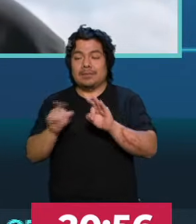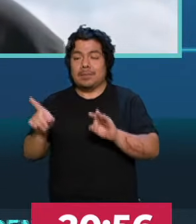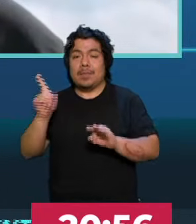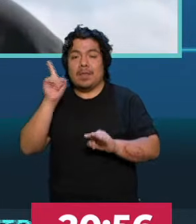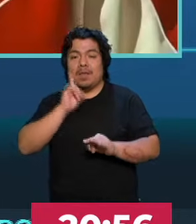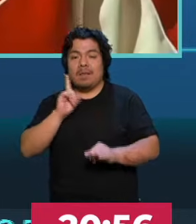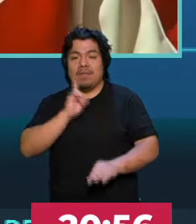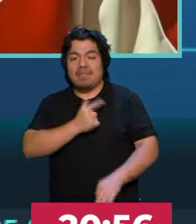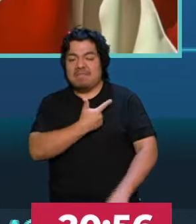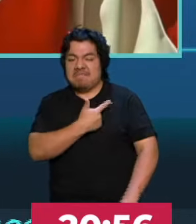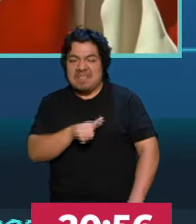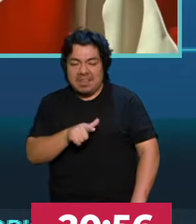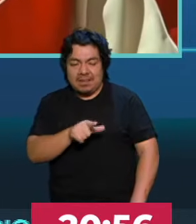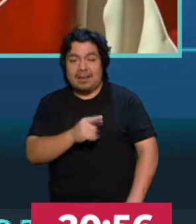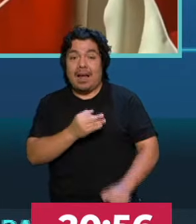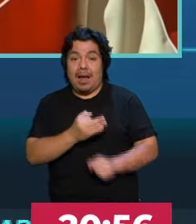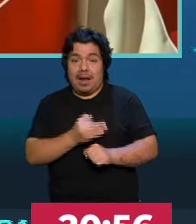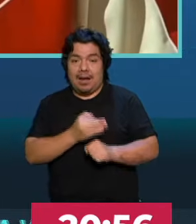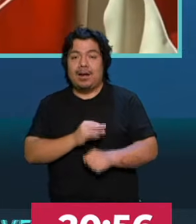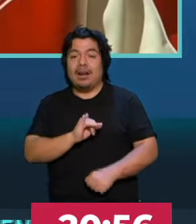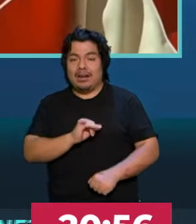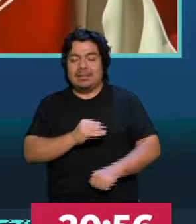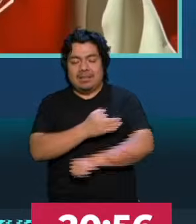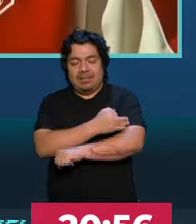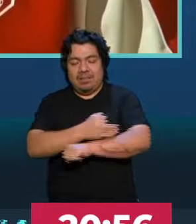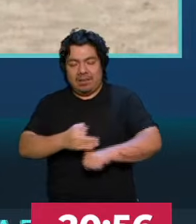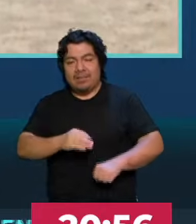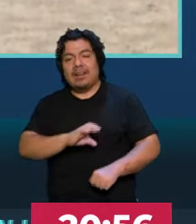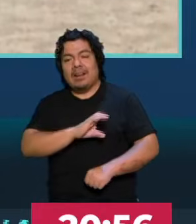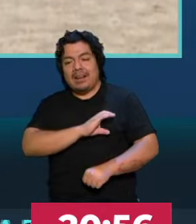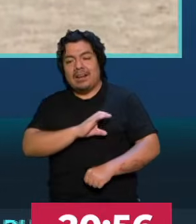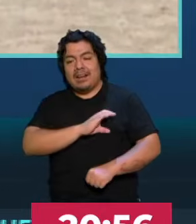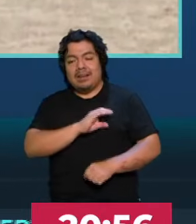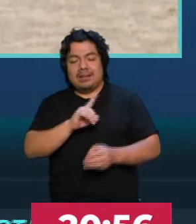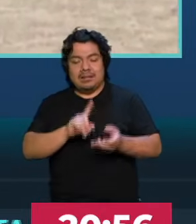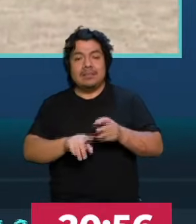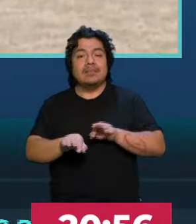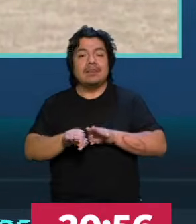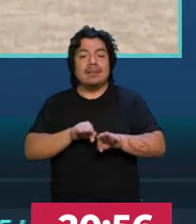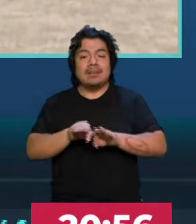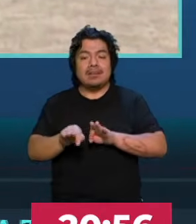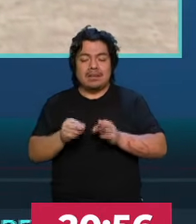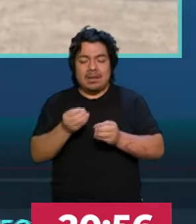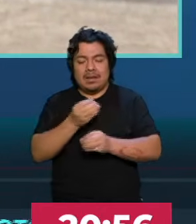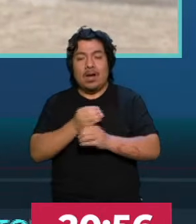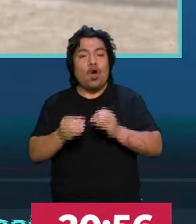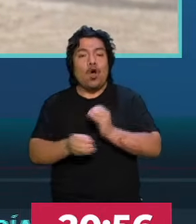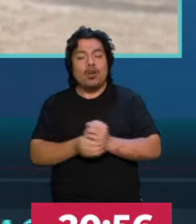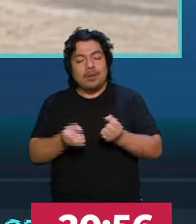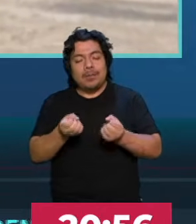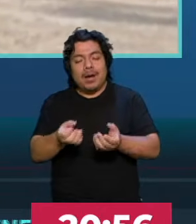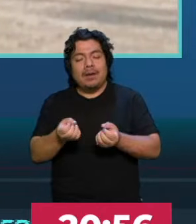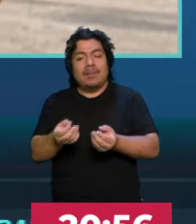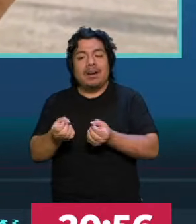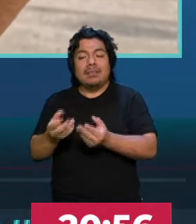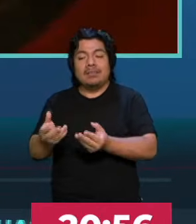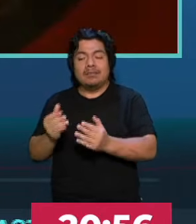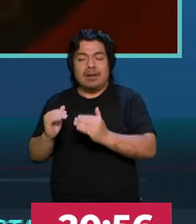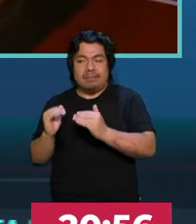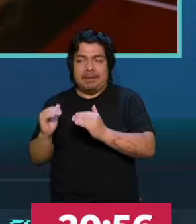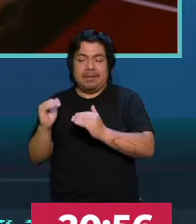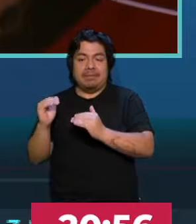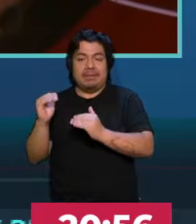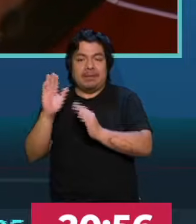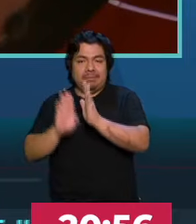lo quería ya lo quiere, su familia ya lo quiere, en el lugar en el que trabaja le empiezan a dar cosas, ofrecerle un